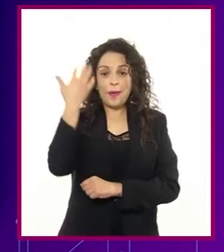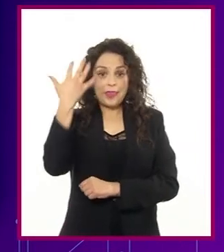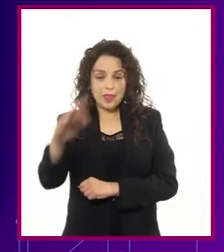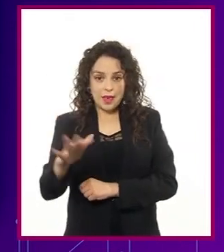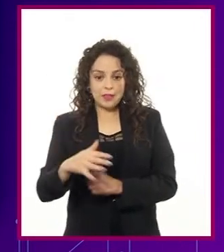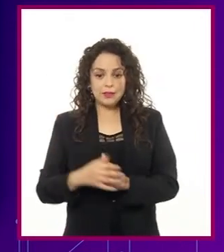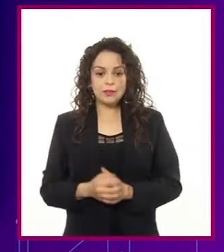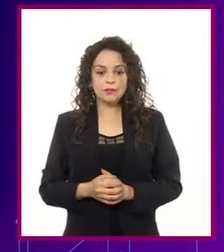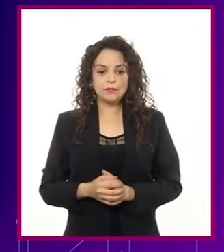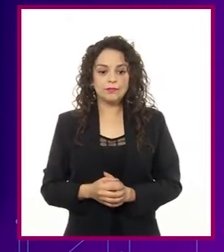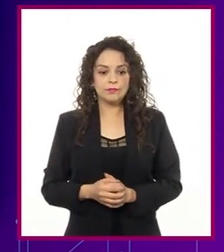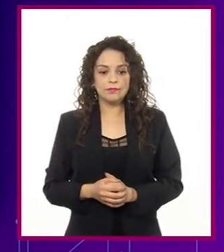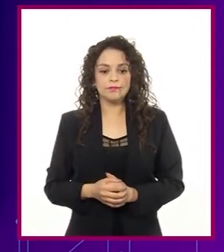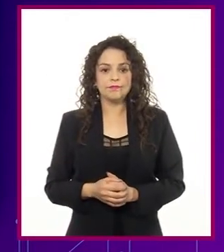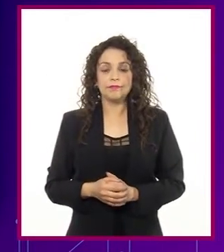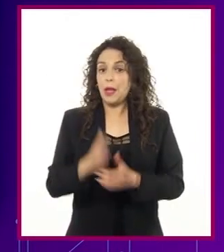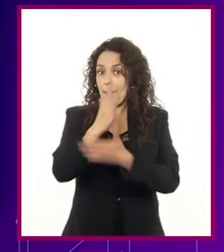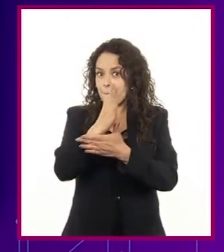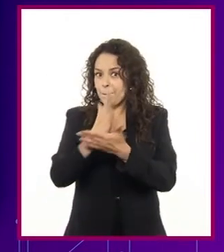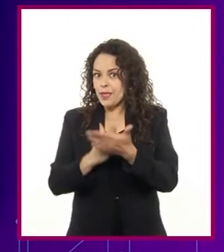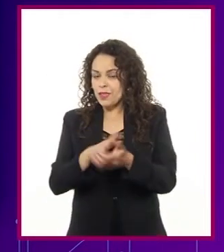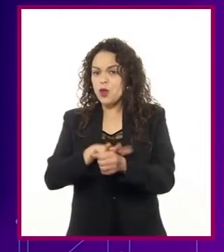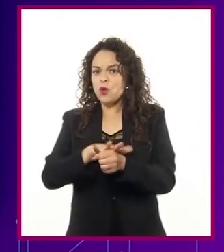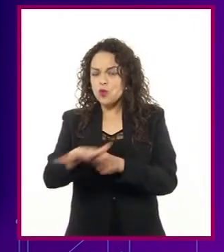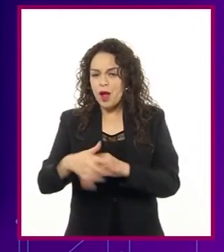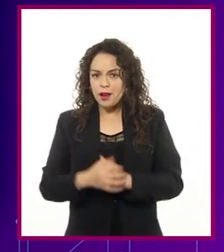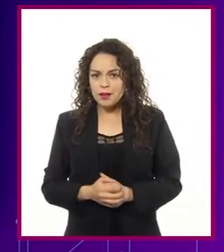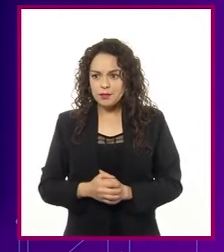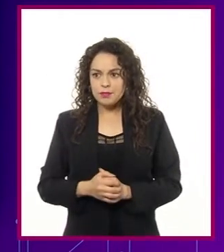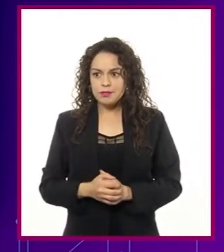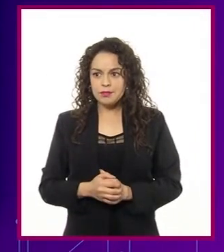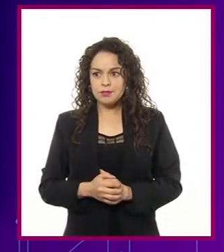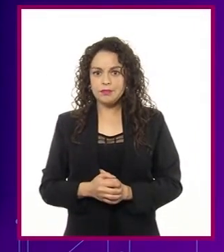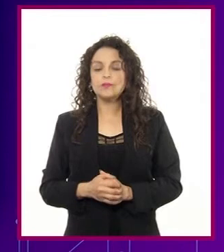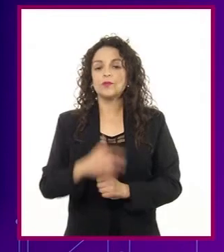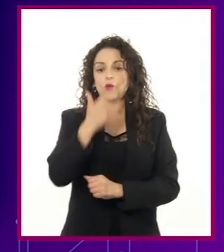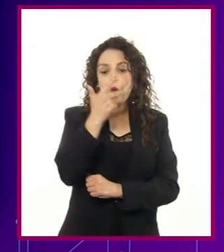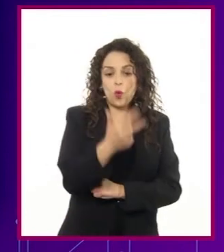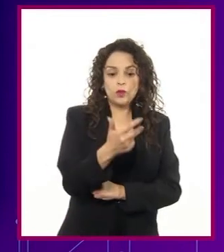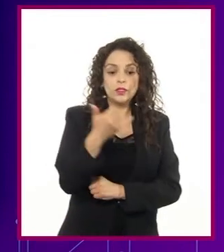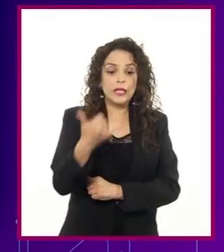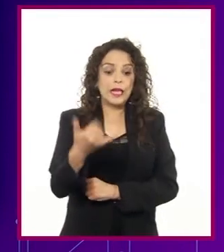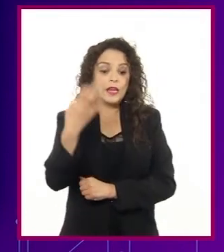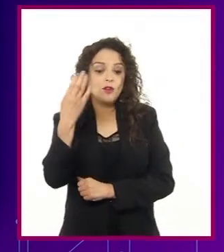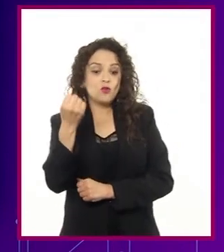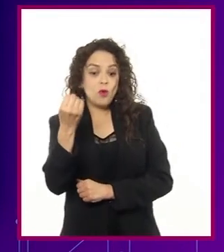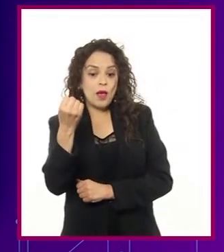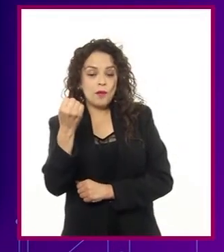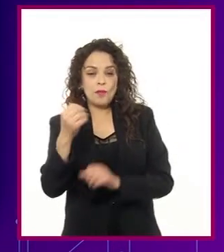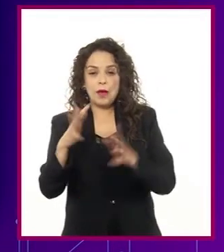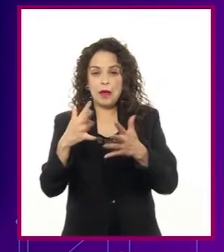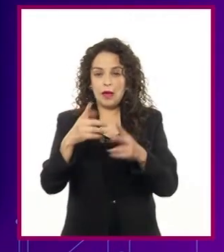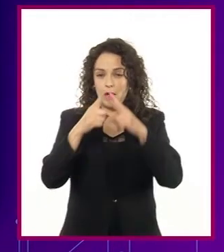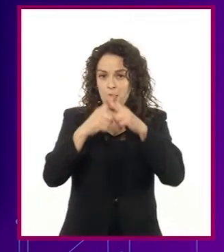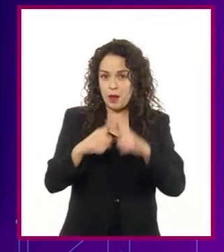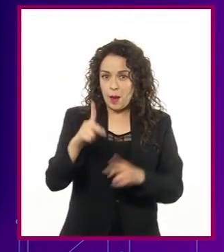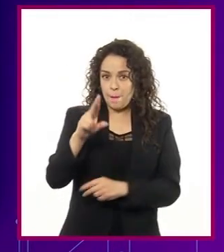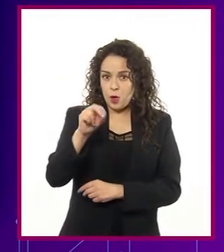9, 10, la mediana es el promedio de 8 y 9, o